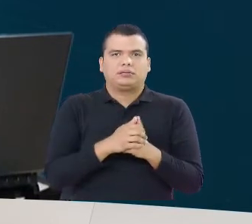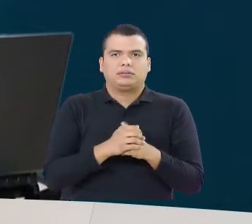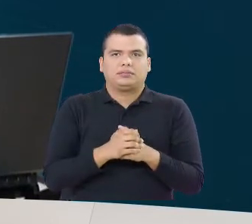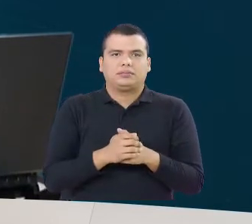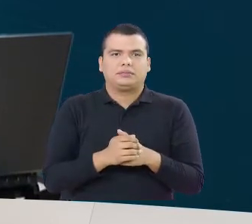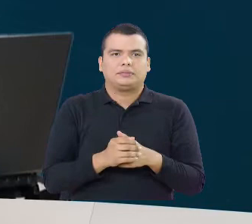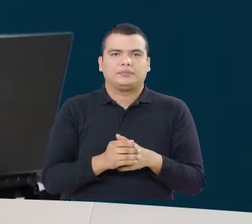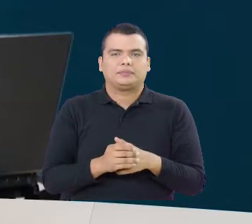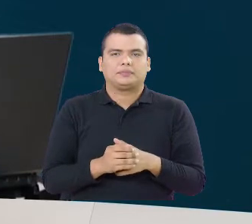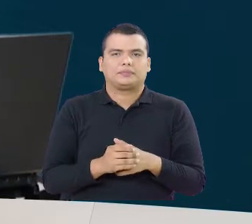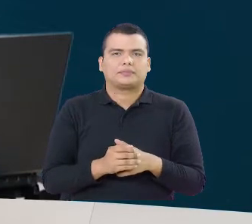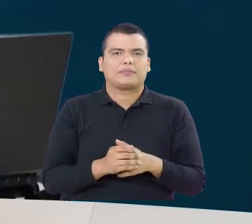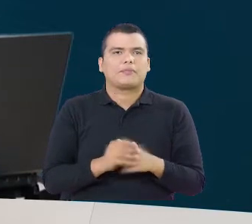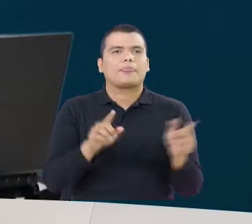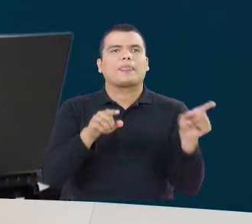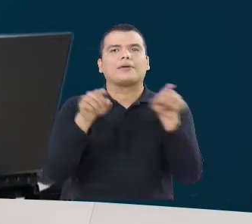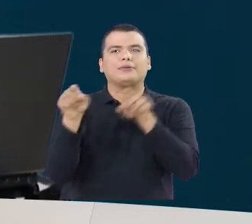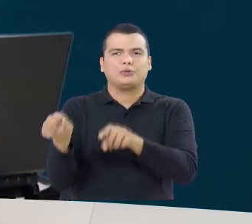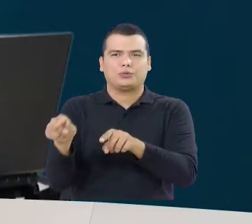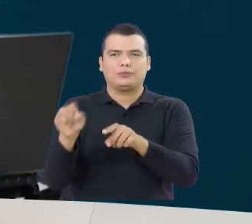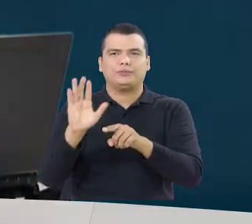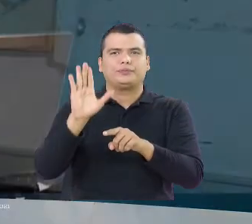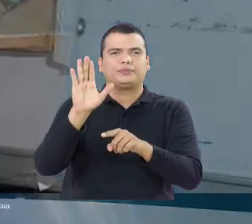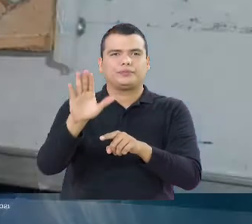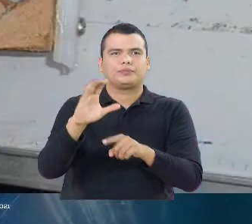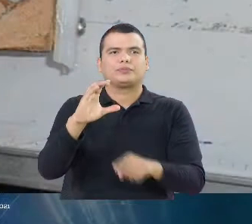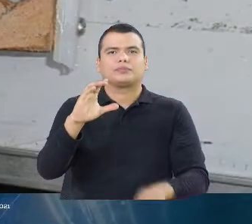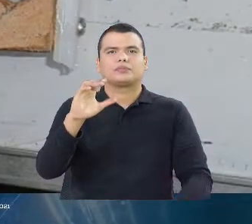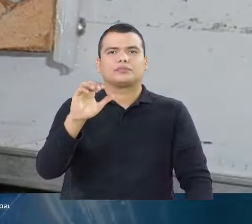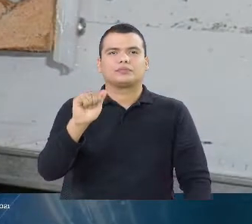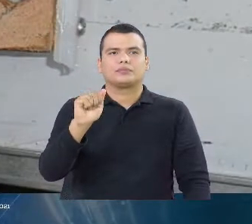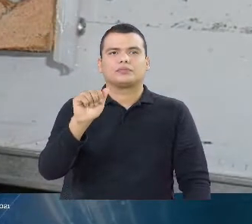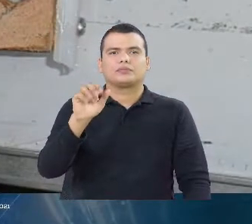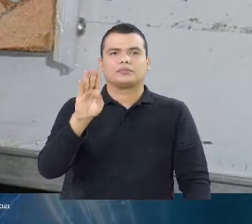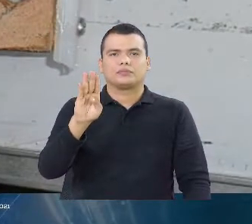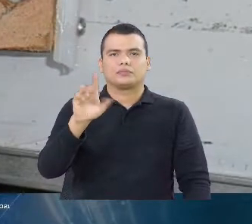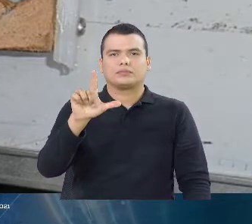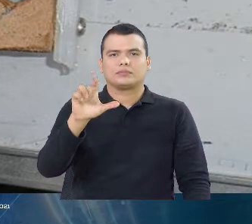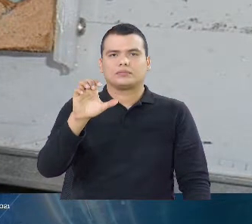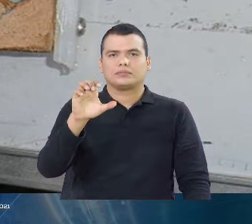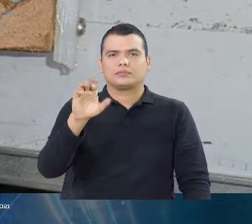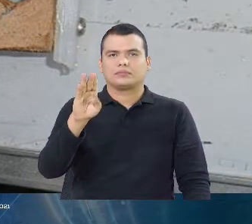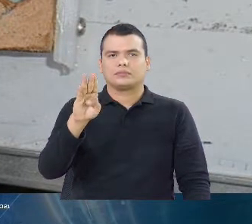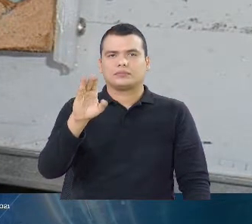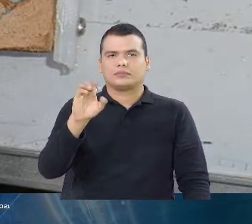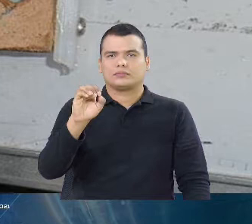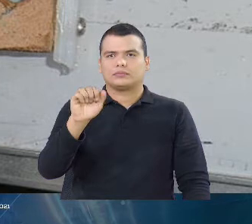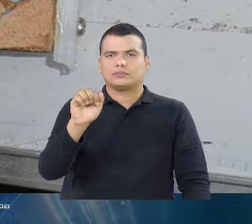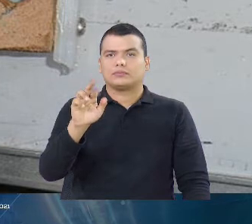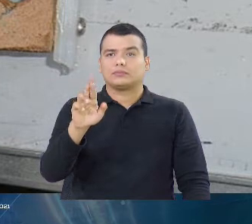Este corresponde al tableboard al que estoy construyendo. Este